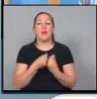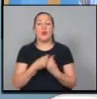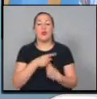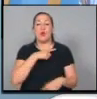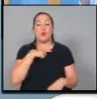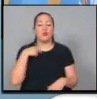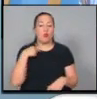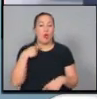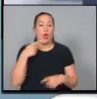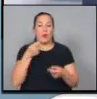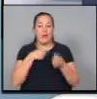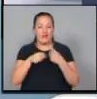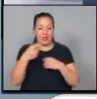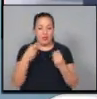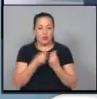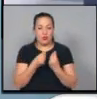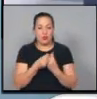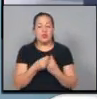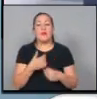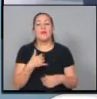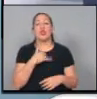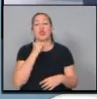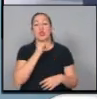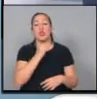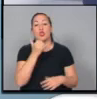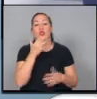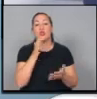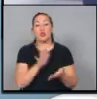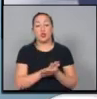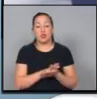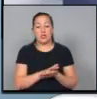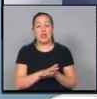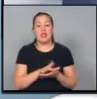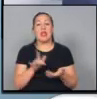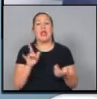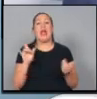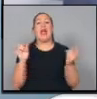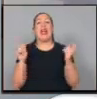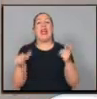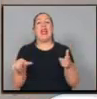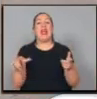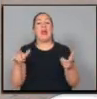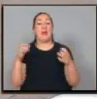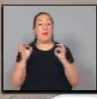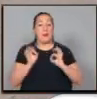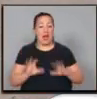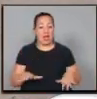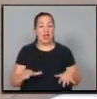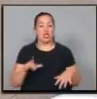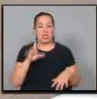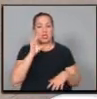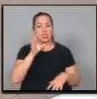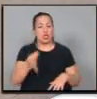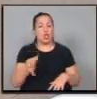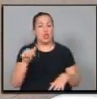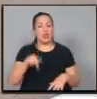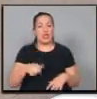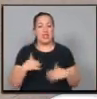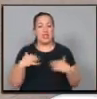decirte con respecto a lo que contaba Daniel, del cambio en el tema de las vacaciones, lo estamos viendo mucho. Cuando